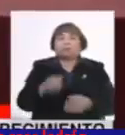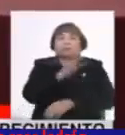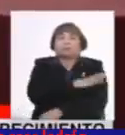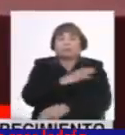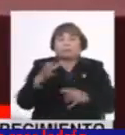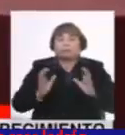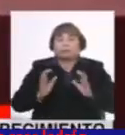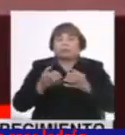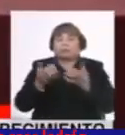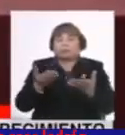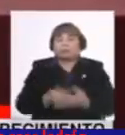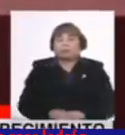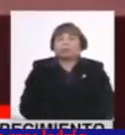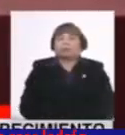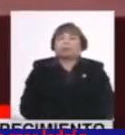fiscalizadora del Congreso